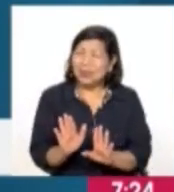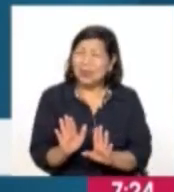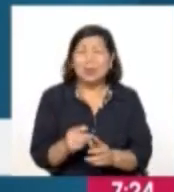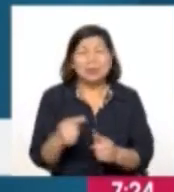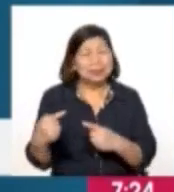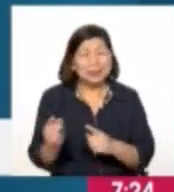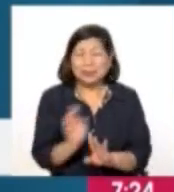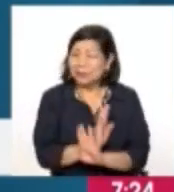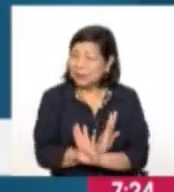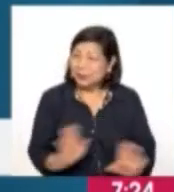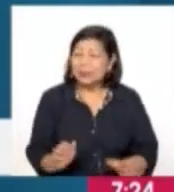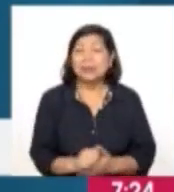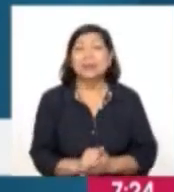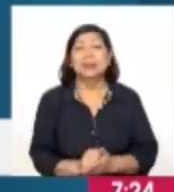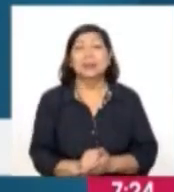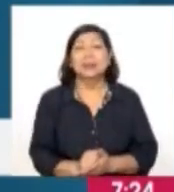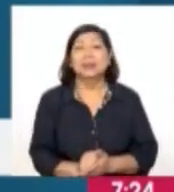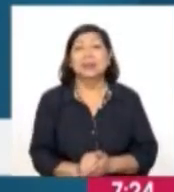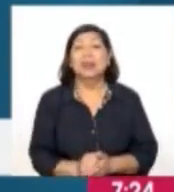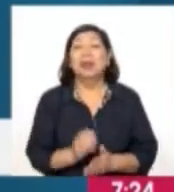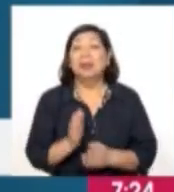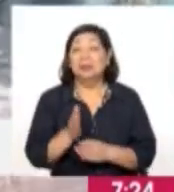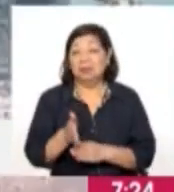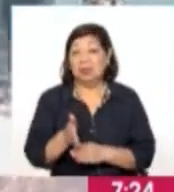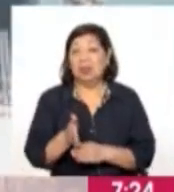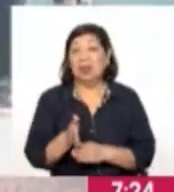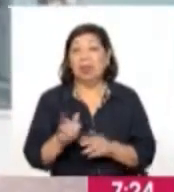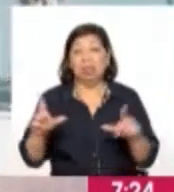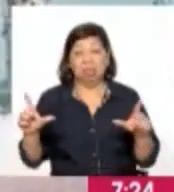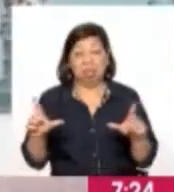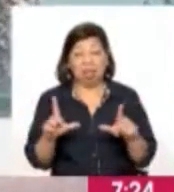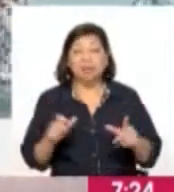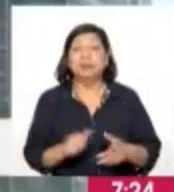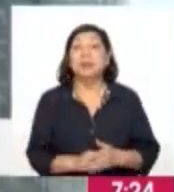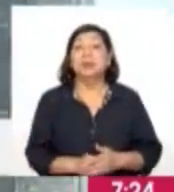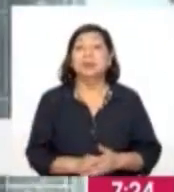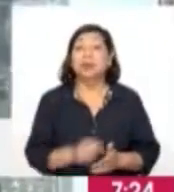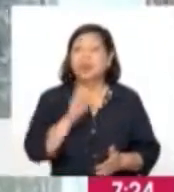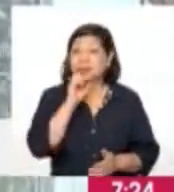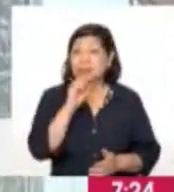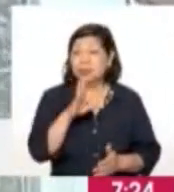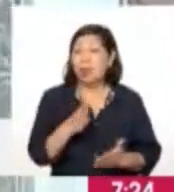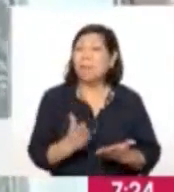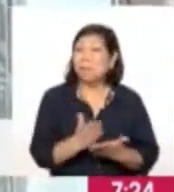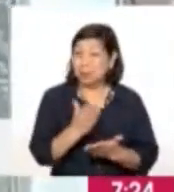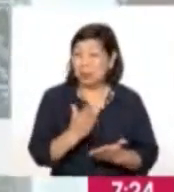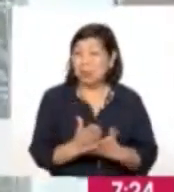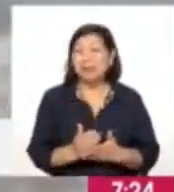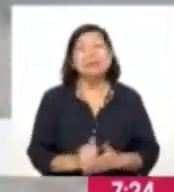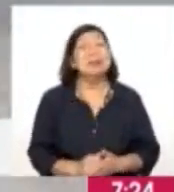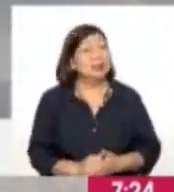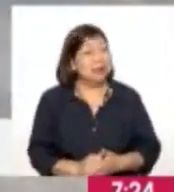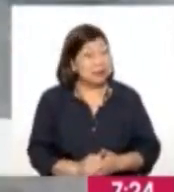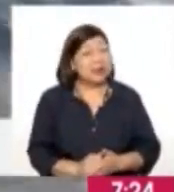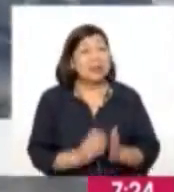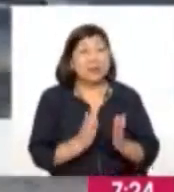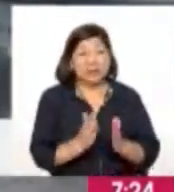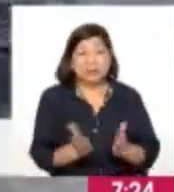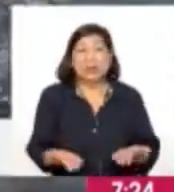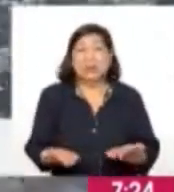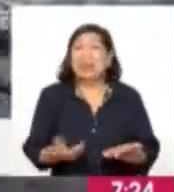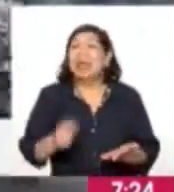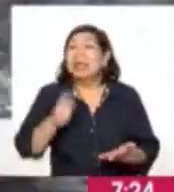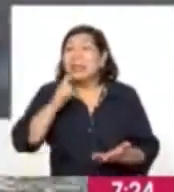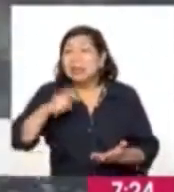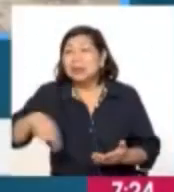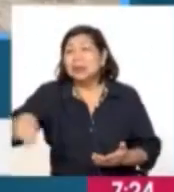manifestaciones. En entrevista con un programa dominical, también reconoció que hay problemas estructurales que deben ser